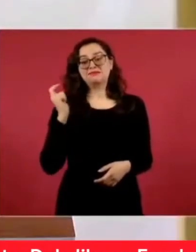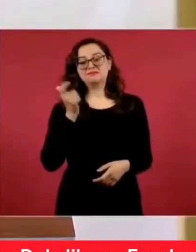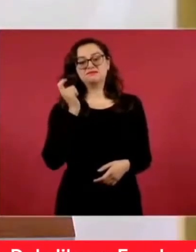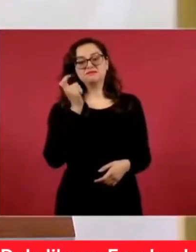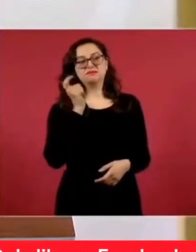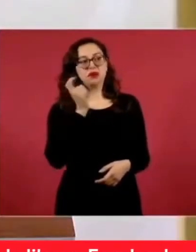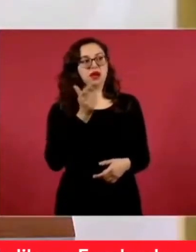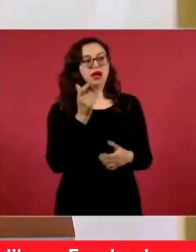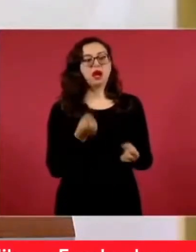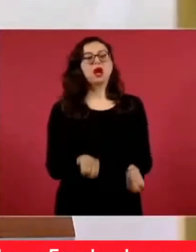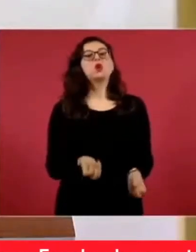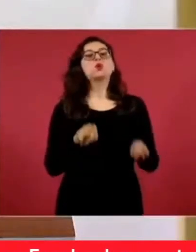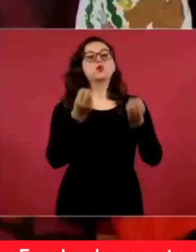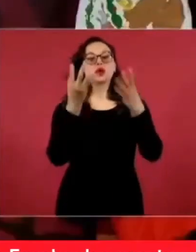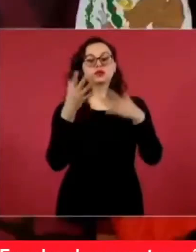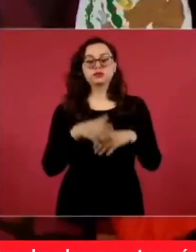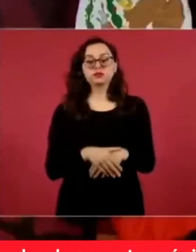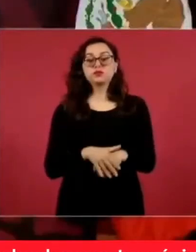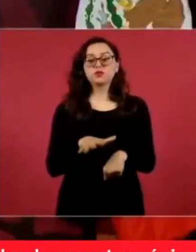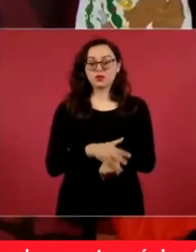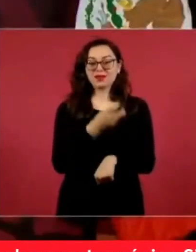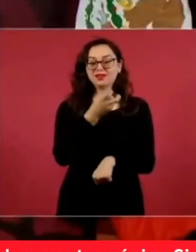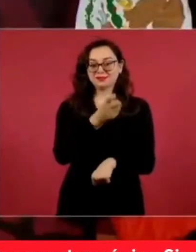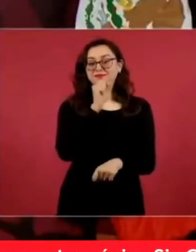Porque esa es otra